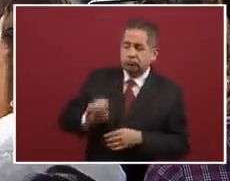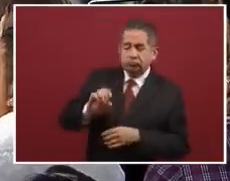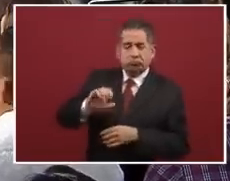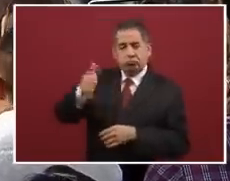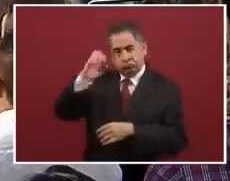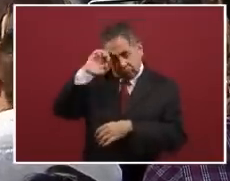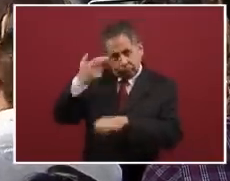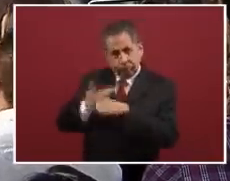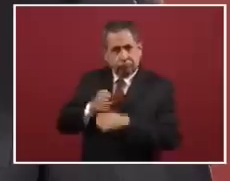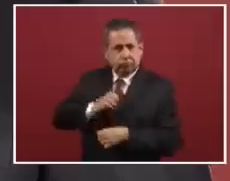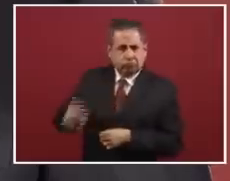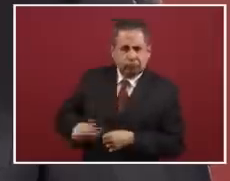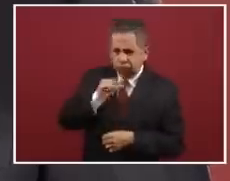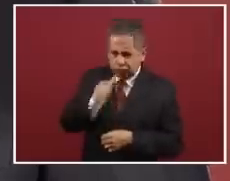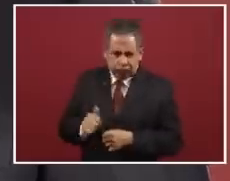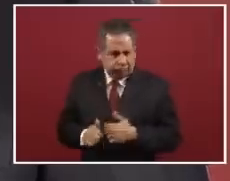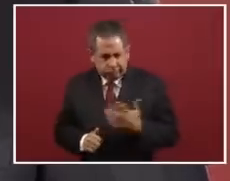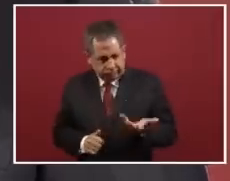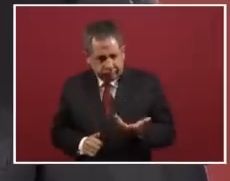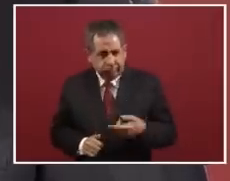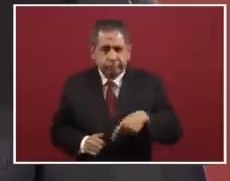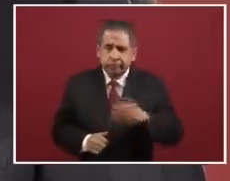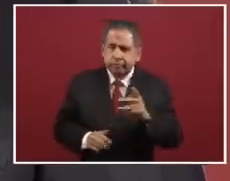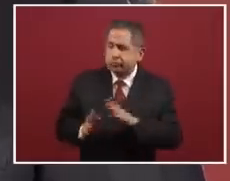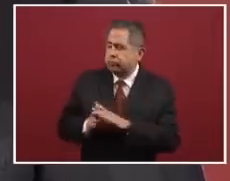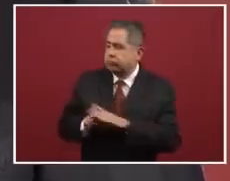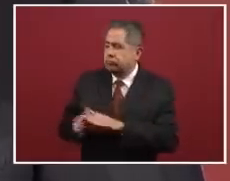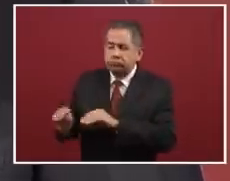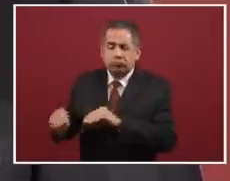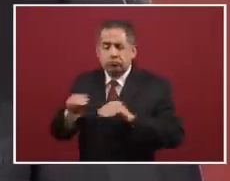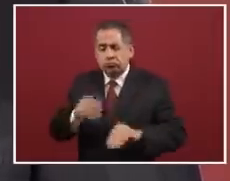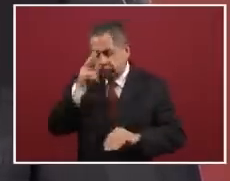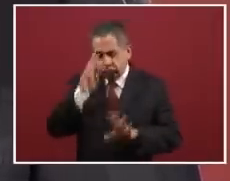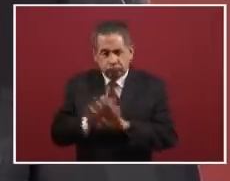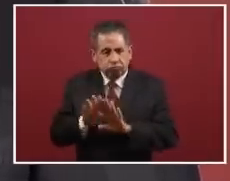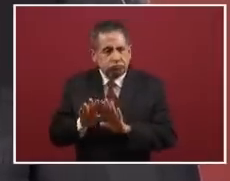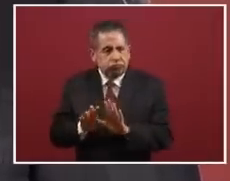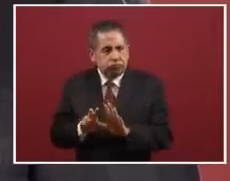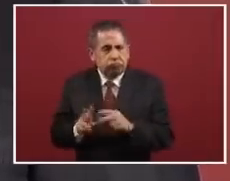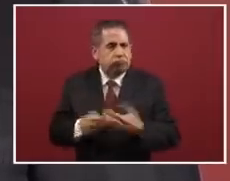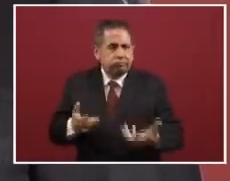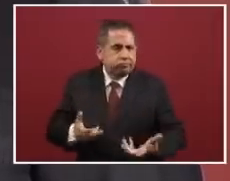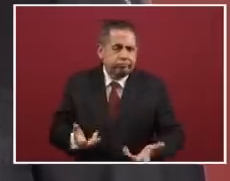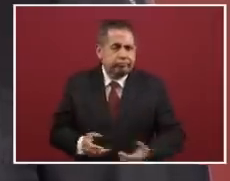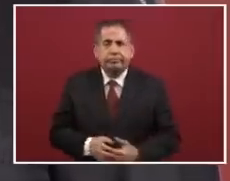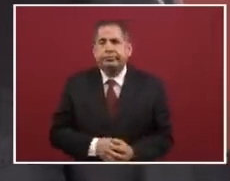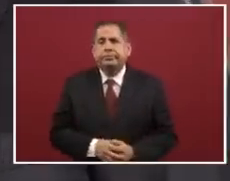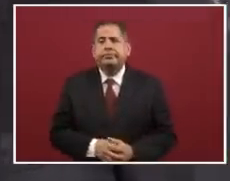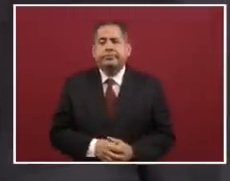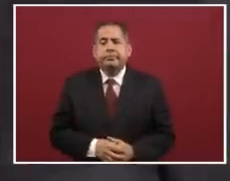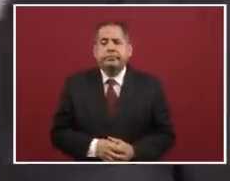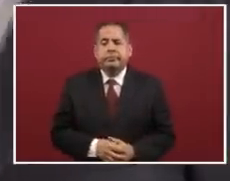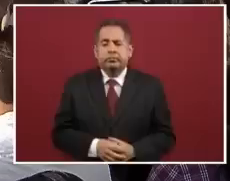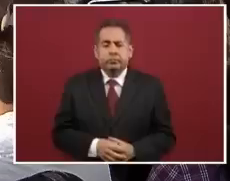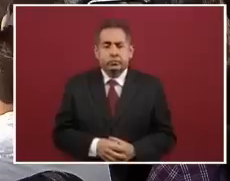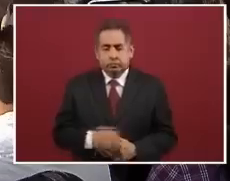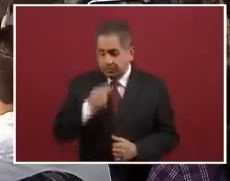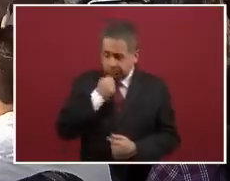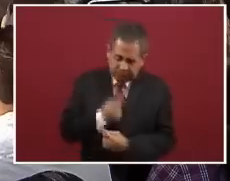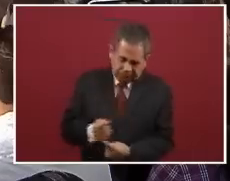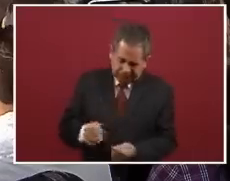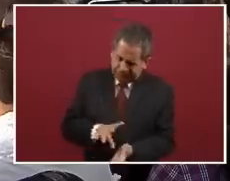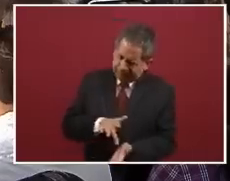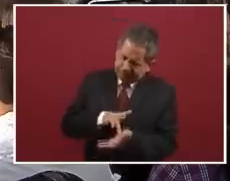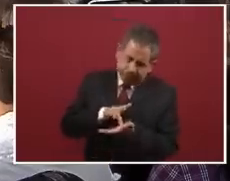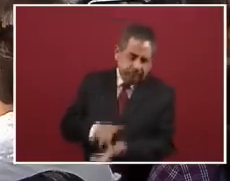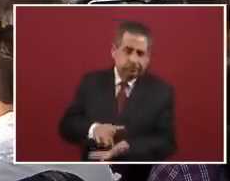tema particular de la estancia en México? Bueno, todo el apoyo a los niños.